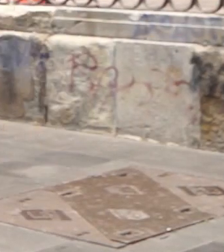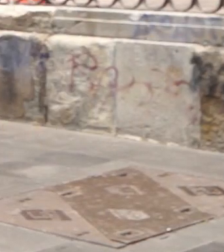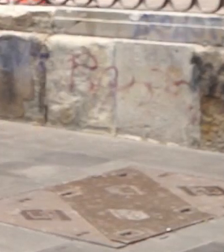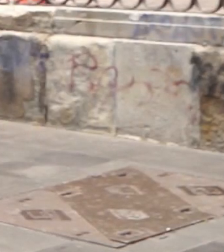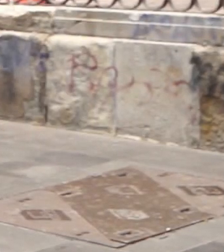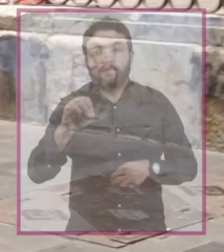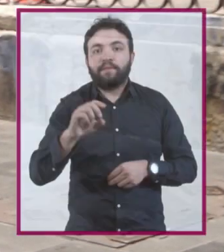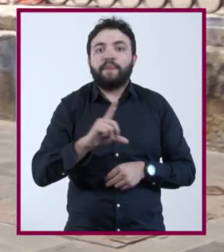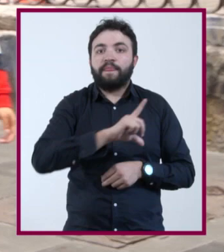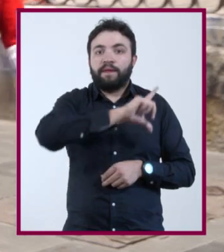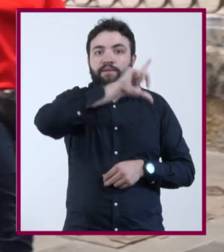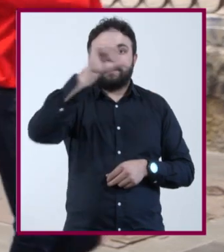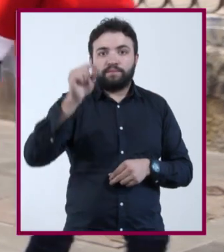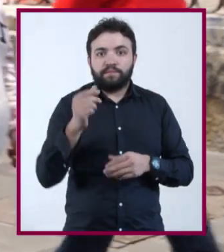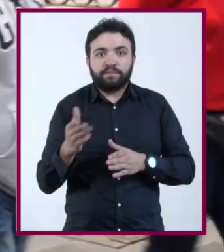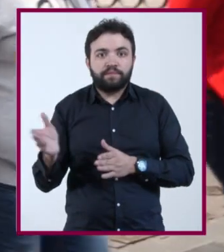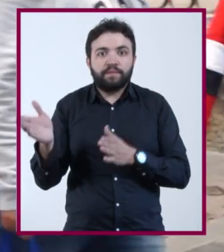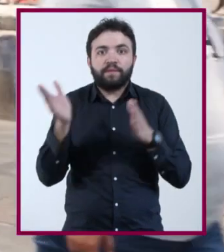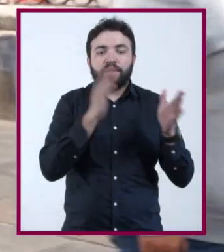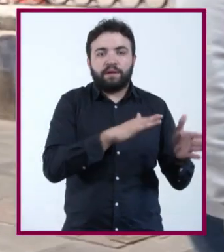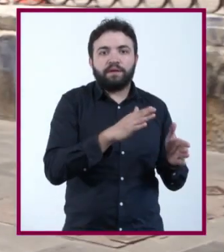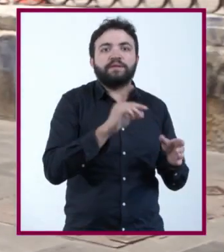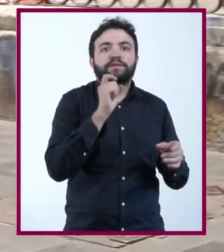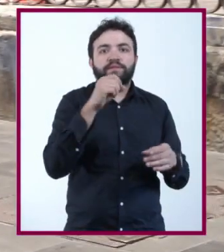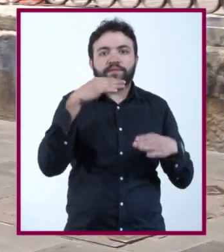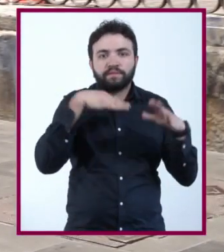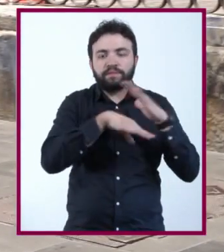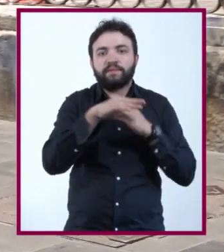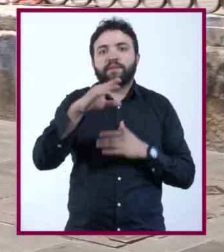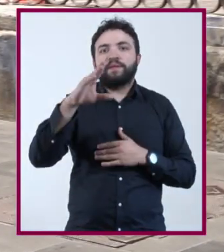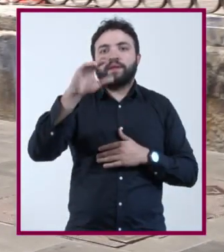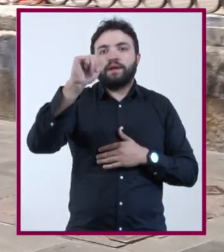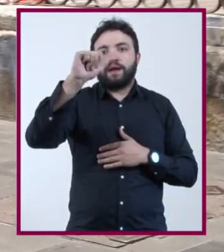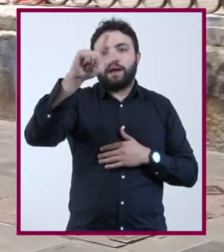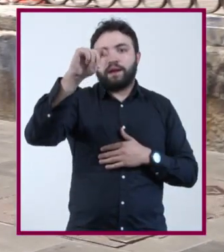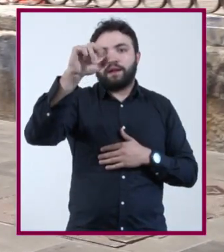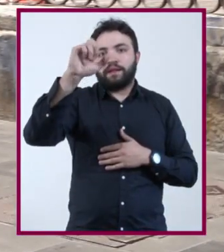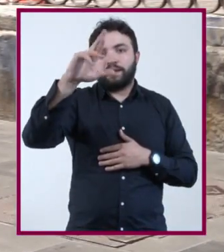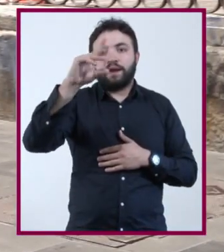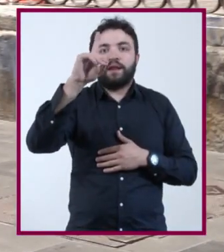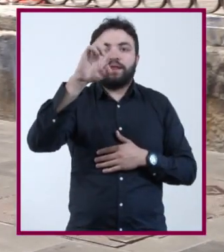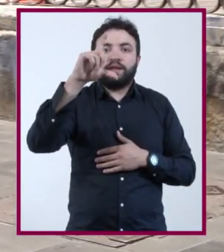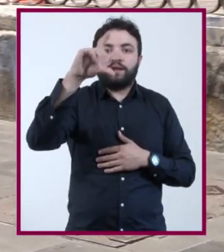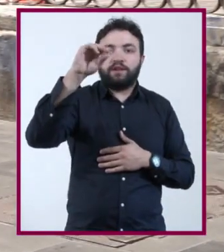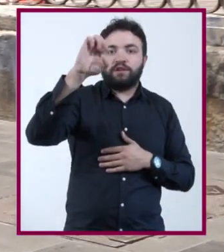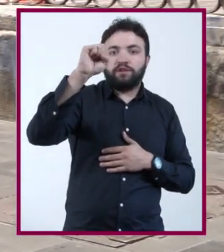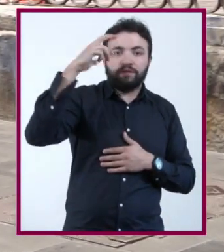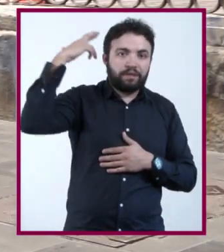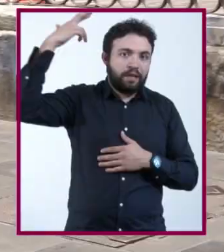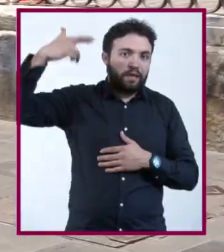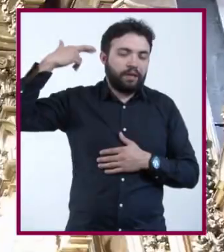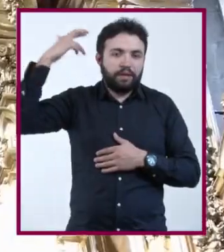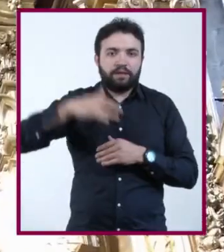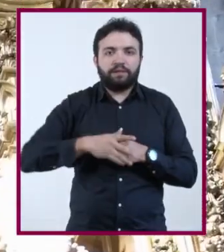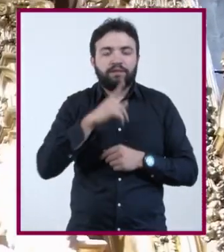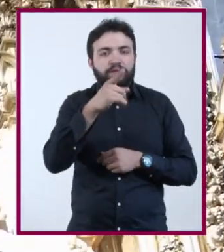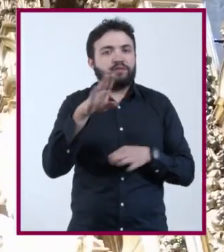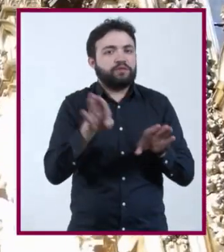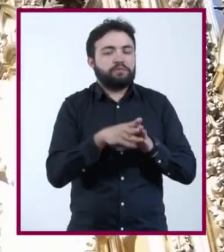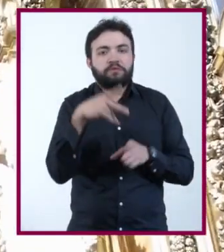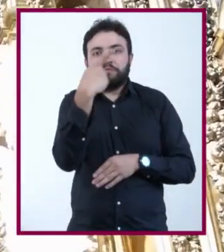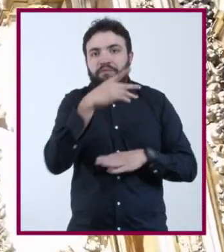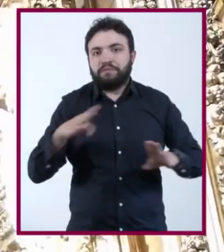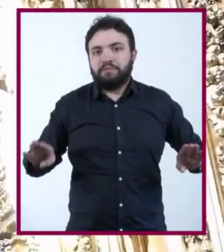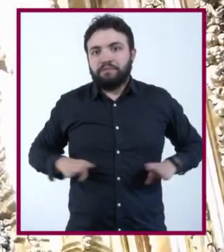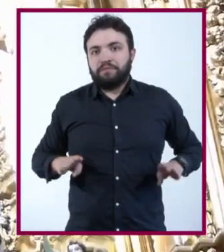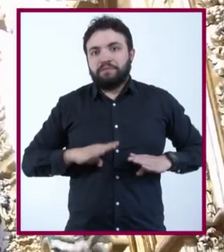Enseguida, ya que estamos dándole la vuelta a la catedral, pues nos deslumbra el altar de los reyes, uno de los